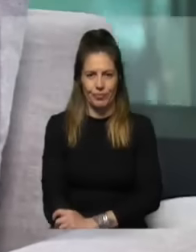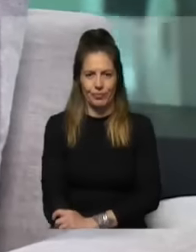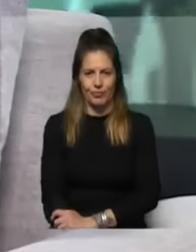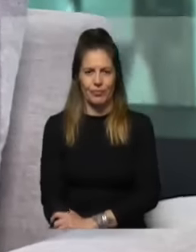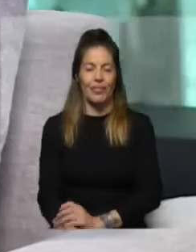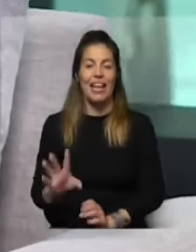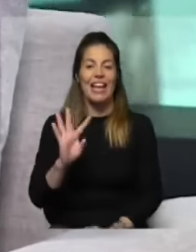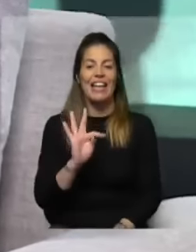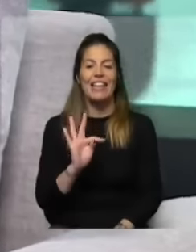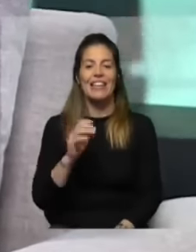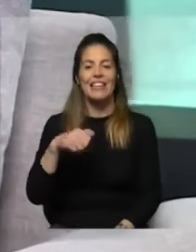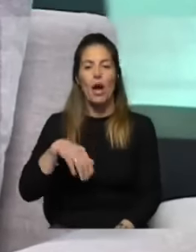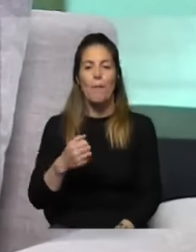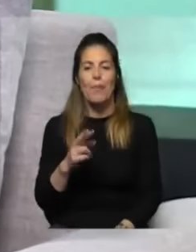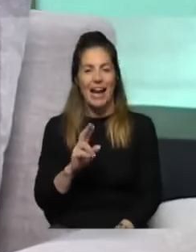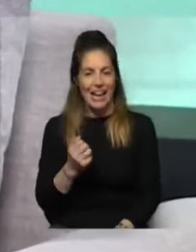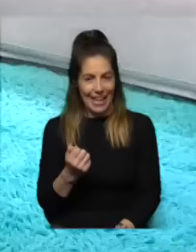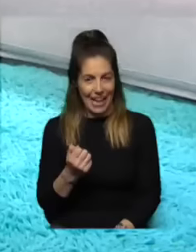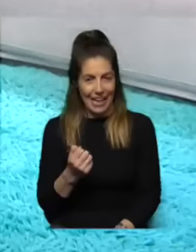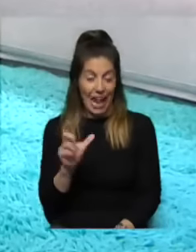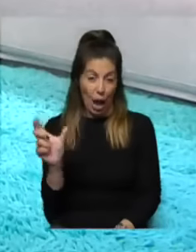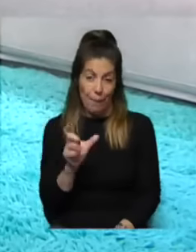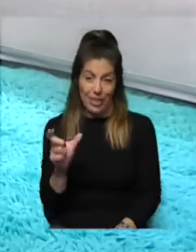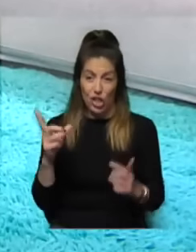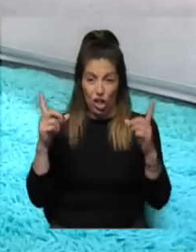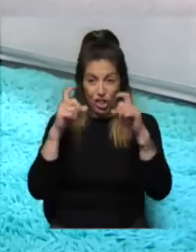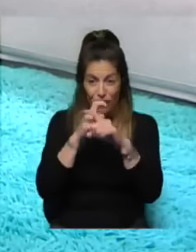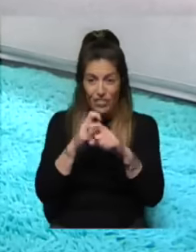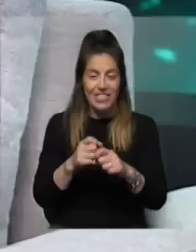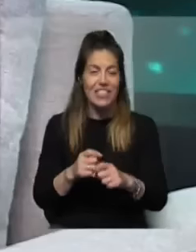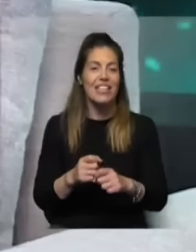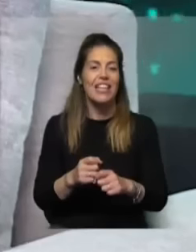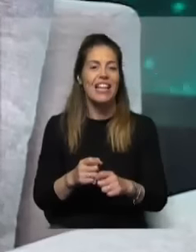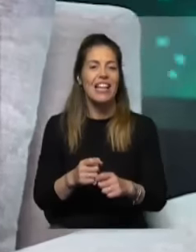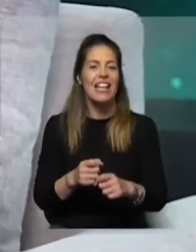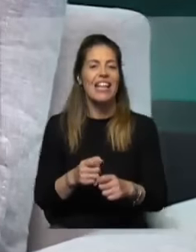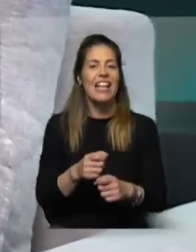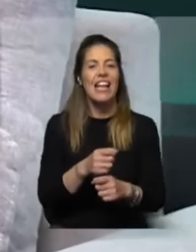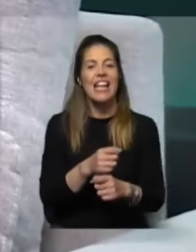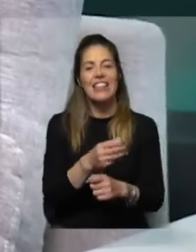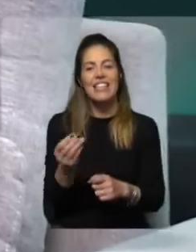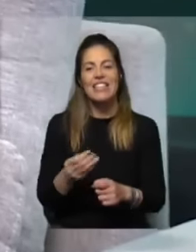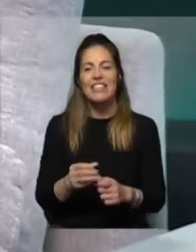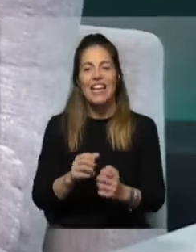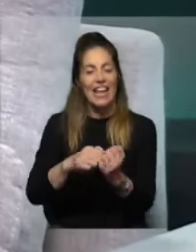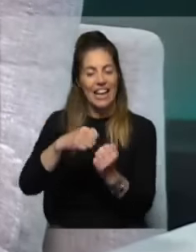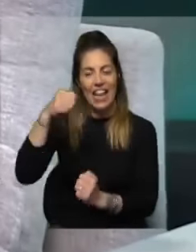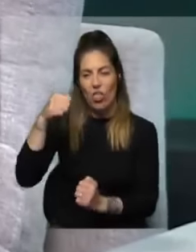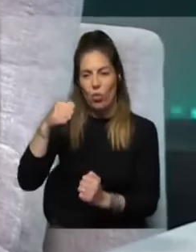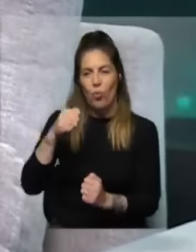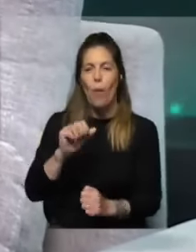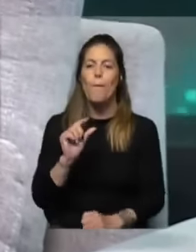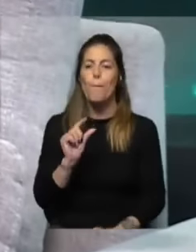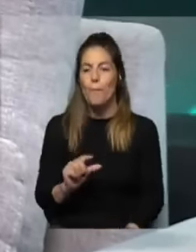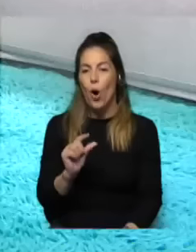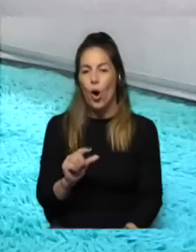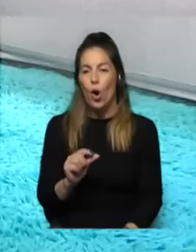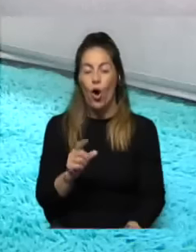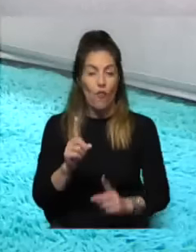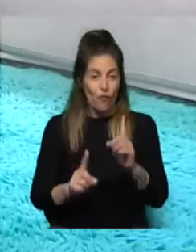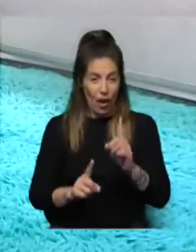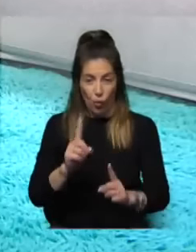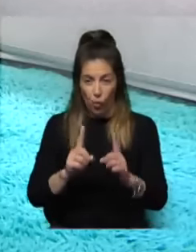Tamara Kupfer Muñoz, ¿lo dije bien? Sí. Es animadora y diseñadora que se graduó hace muy poco, recientemente, de la